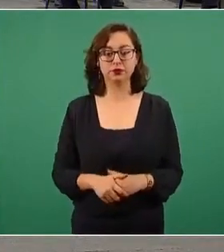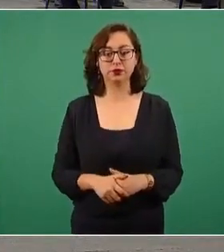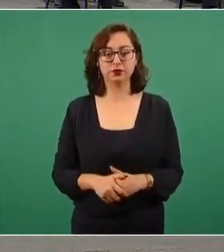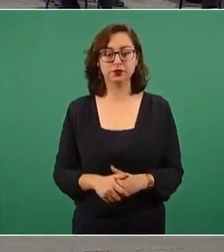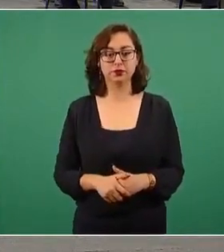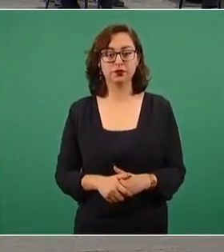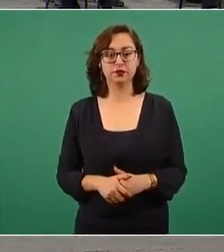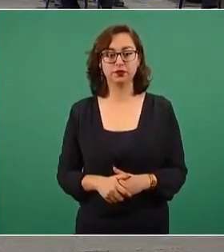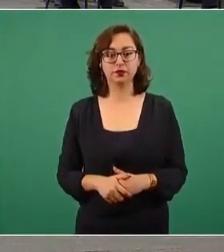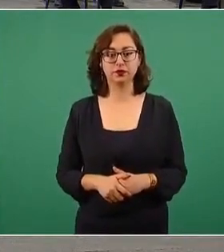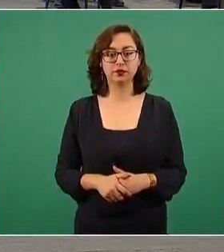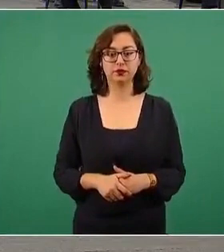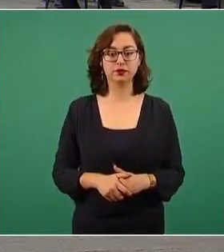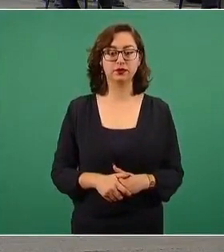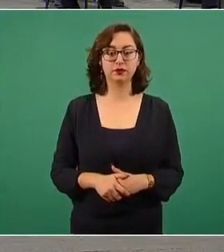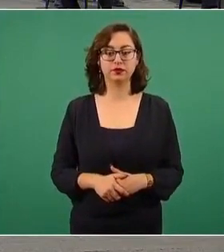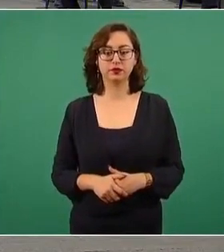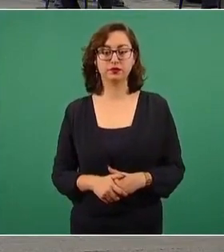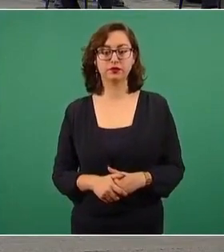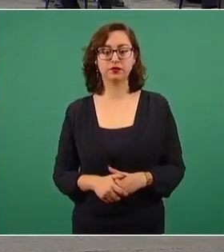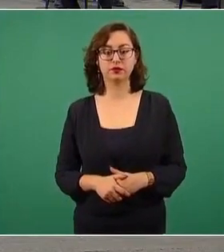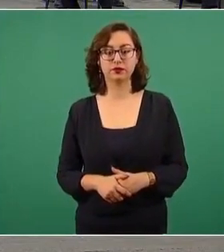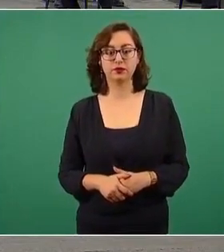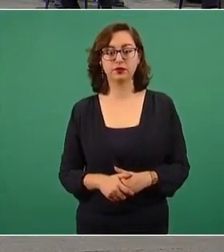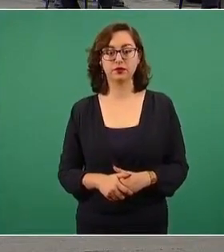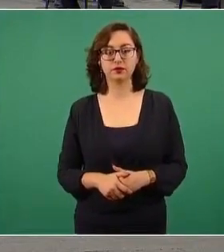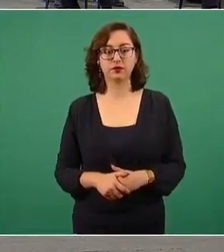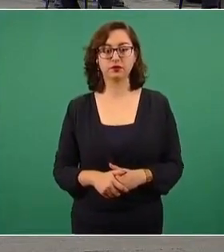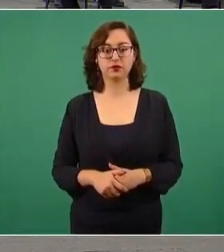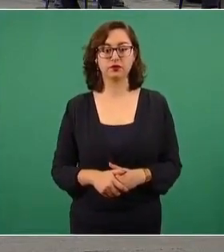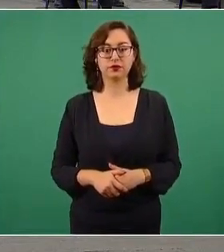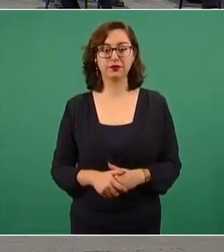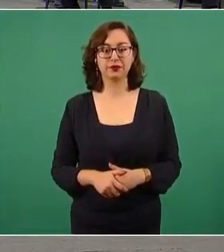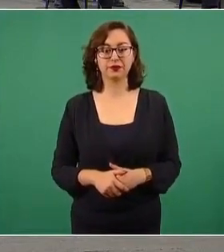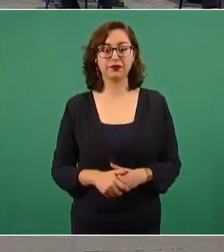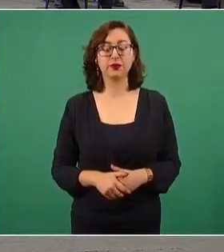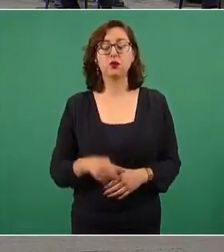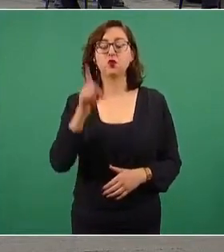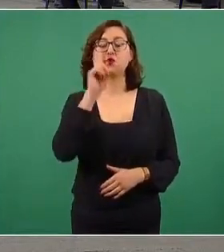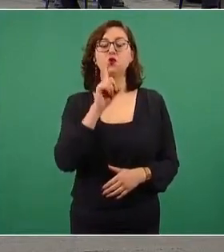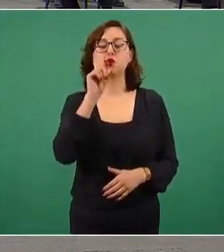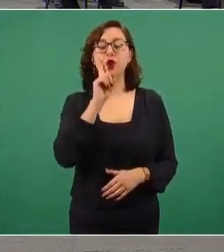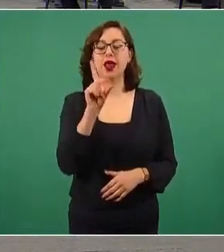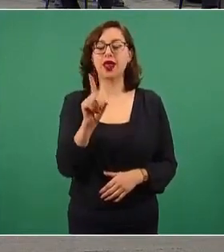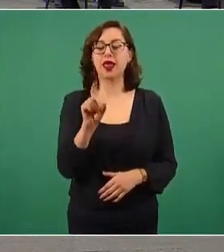es la señora Dresser. ¿Para qué me voy a quedar con Denise Dresser?